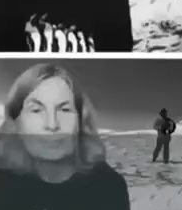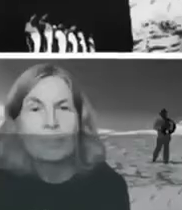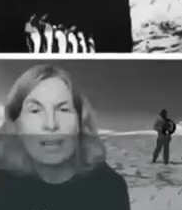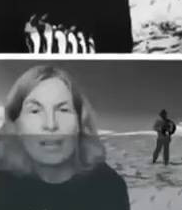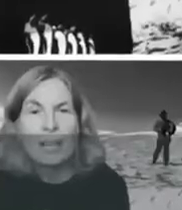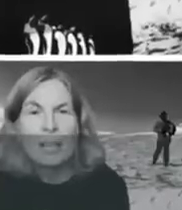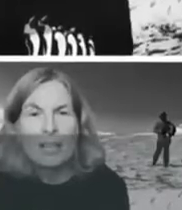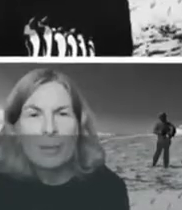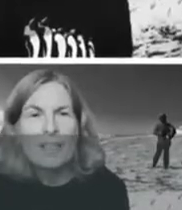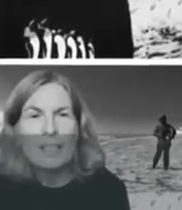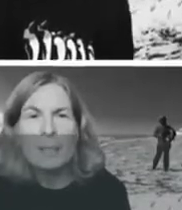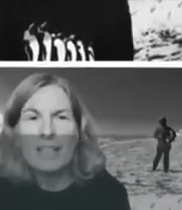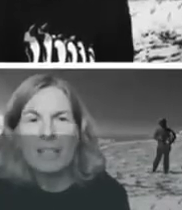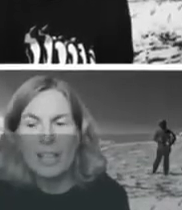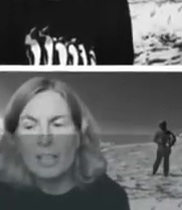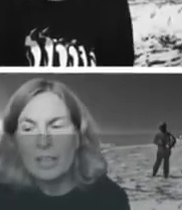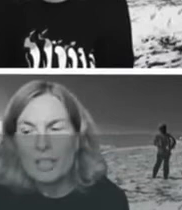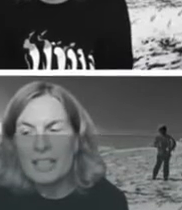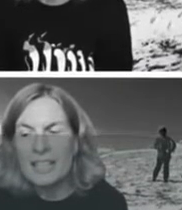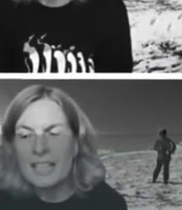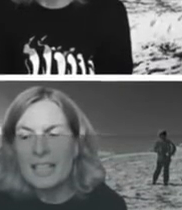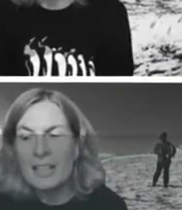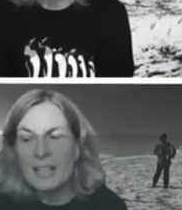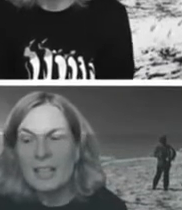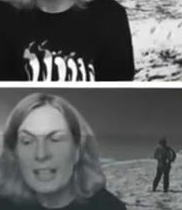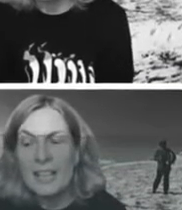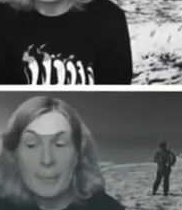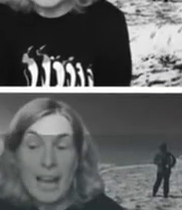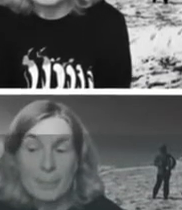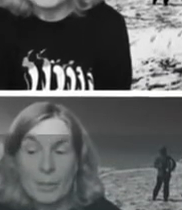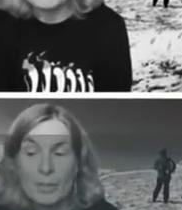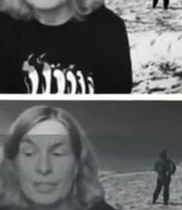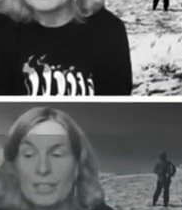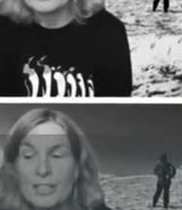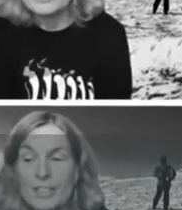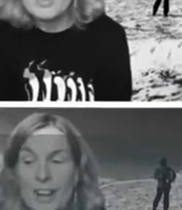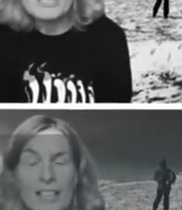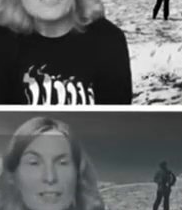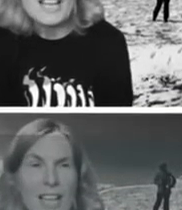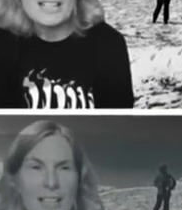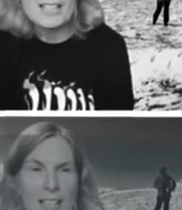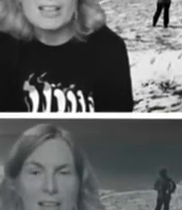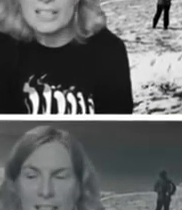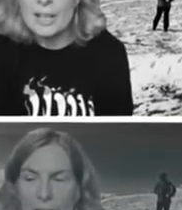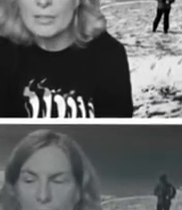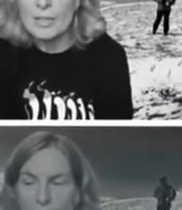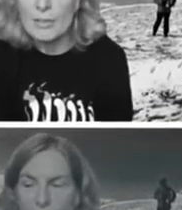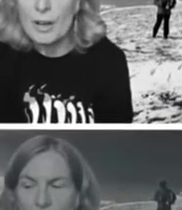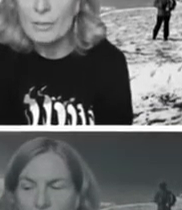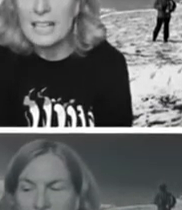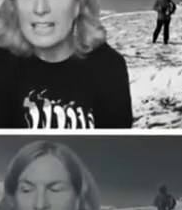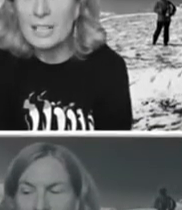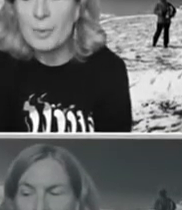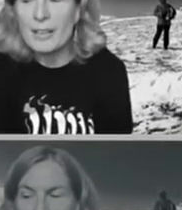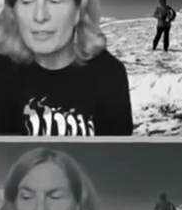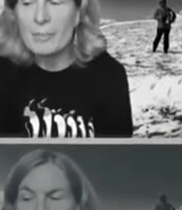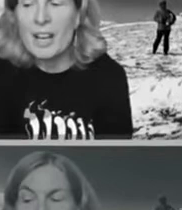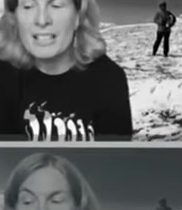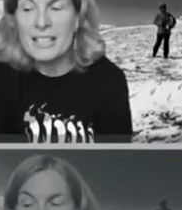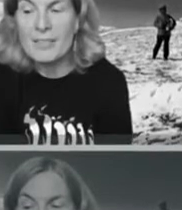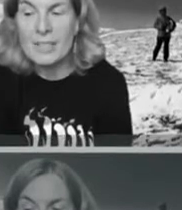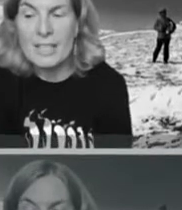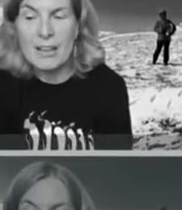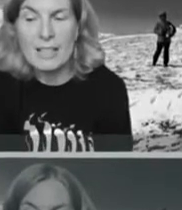la Tierra, sino también el cambio climático en todo el hemisferio sur. En esta imagen se puede ver, en el recuadro